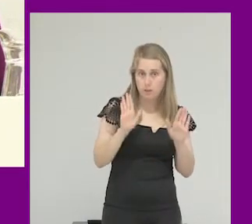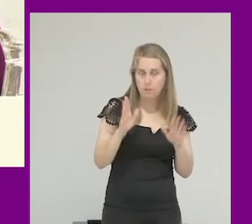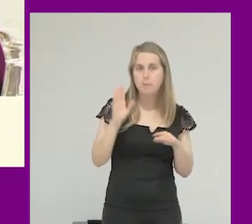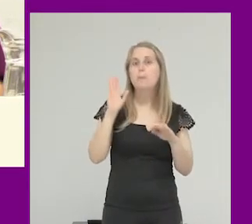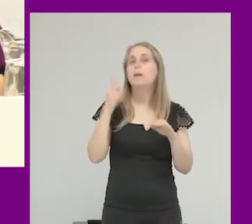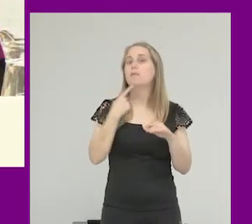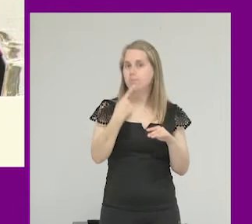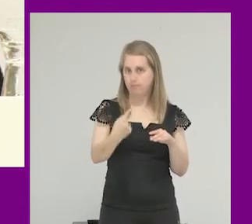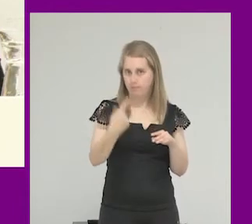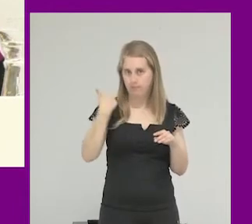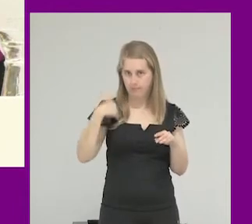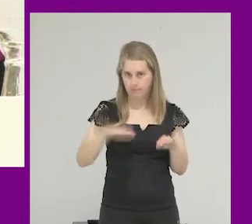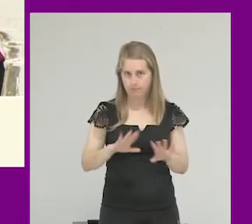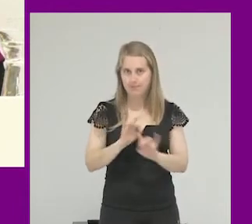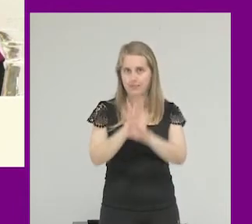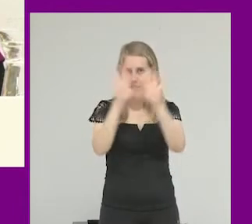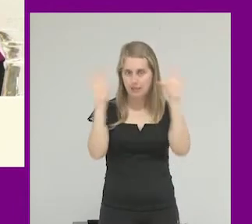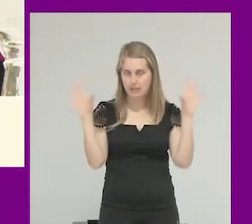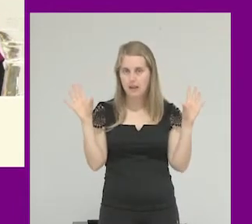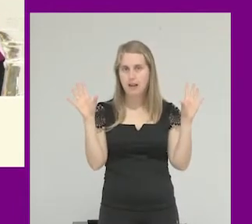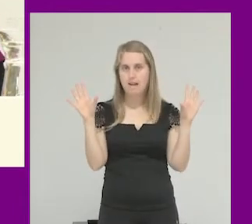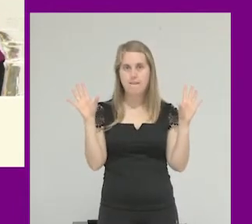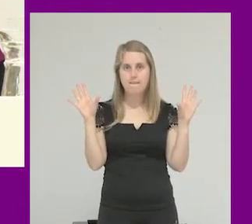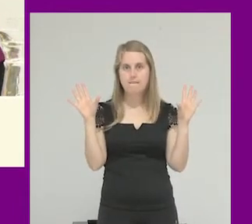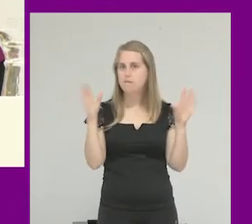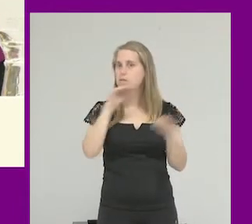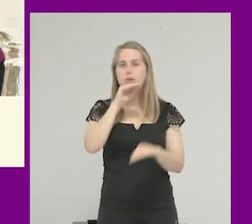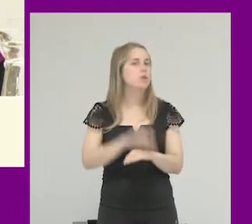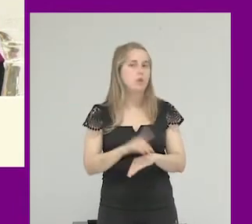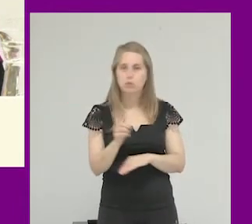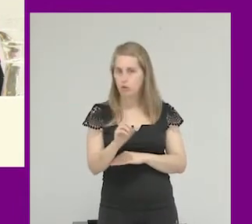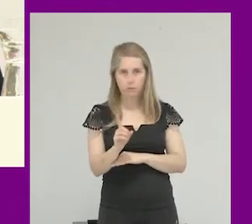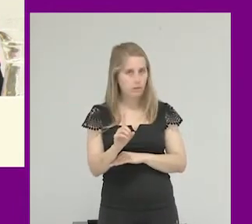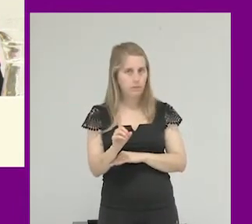puedo decir que eso no, tampoco se cumple.